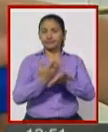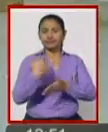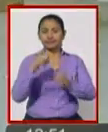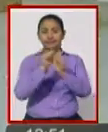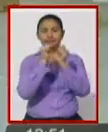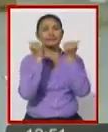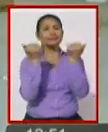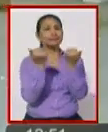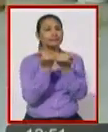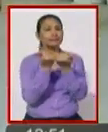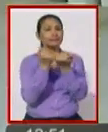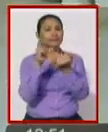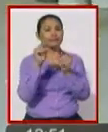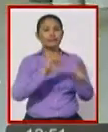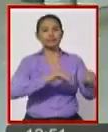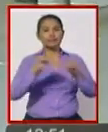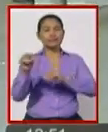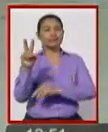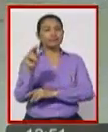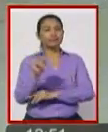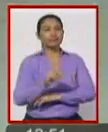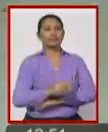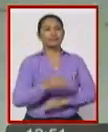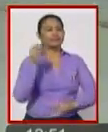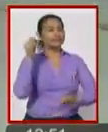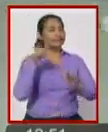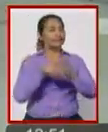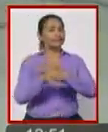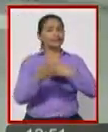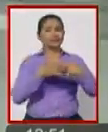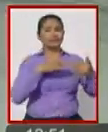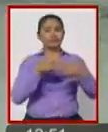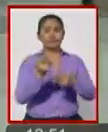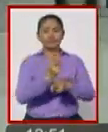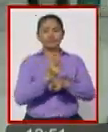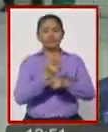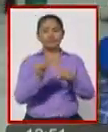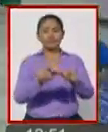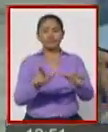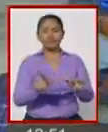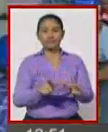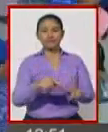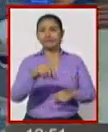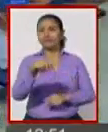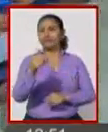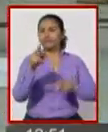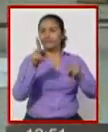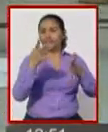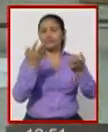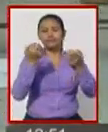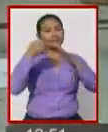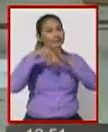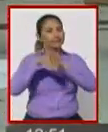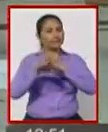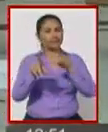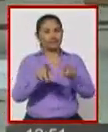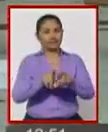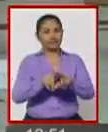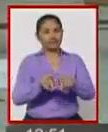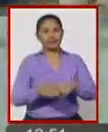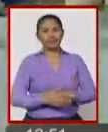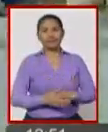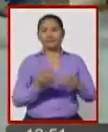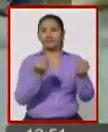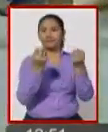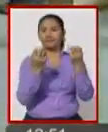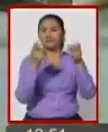nuestra asociación. ¿No se mueven de acá? No, nos vamos a mover aunque nos maten. Estamos cuidando ya los puestos porque otra gente quiere entrarse también. Y